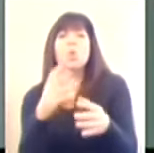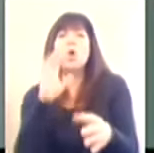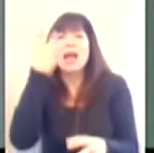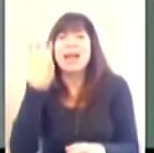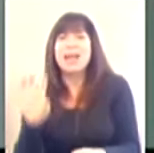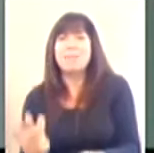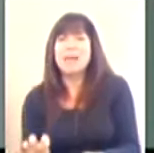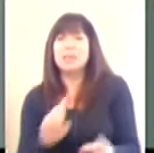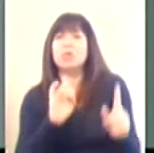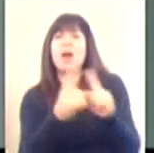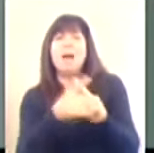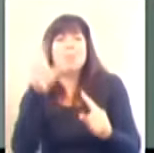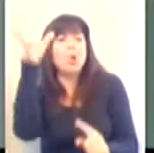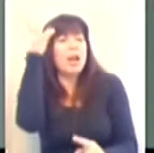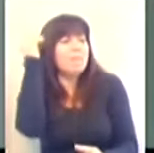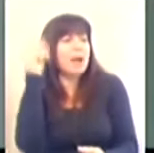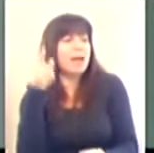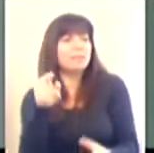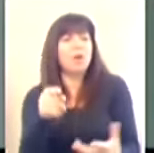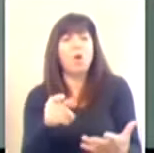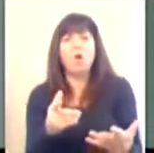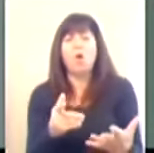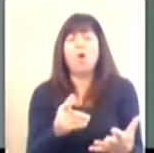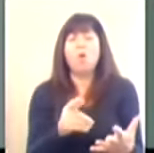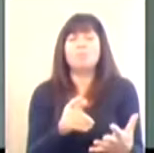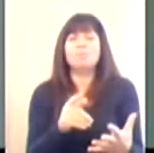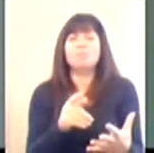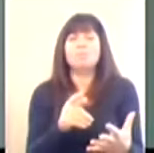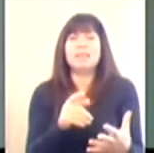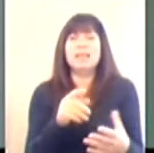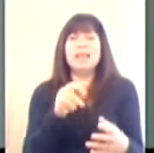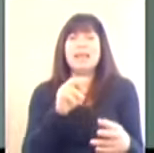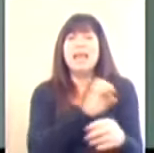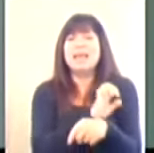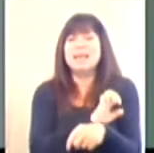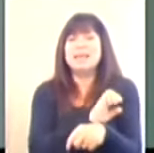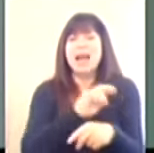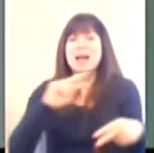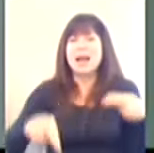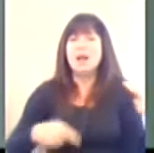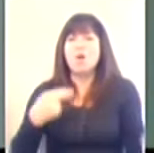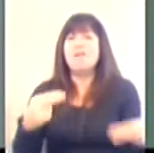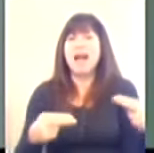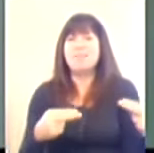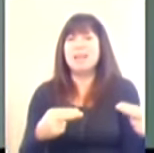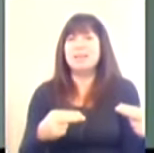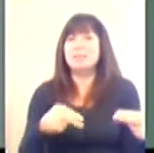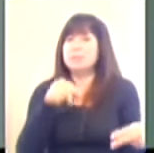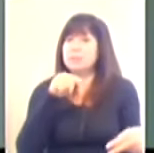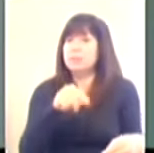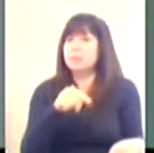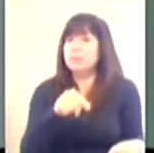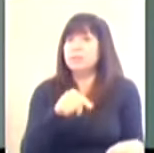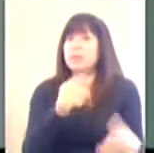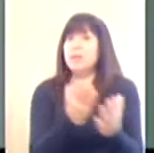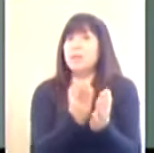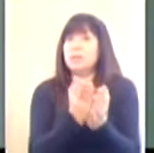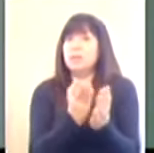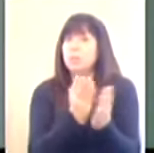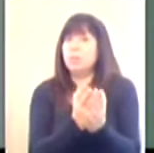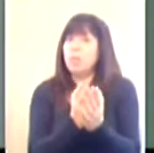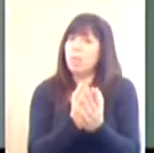como cambio climático, con elementos como energías renovables. Y este estudio, de alguna manera, a nosotros nos vino como a